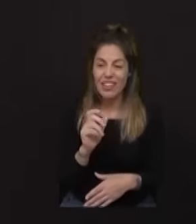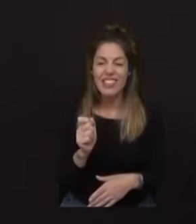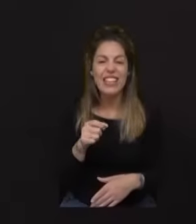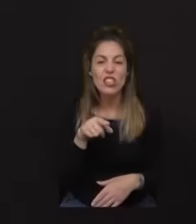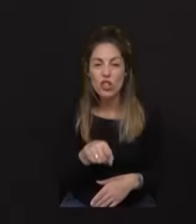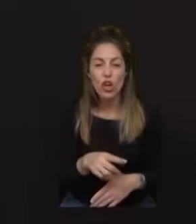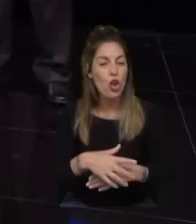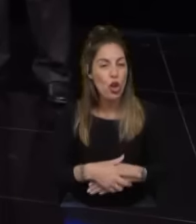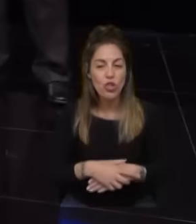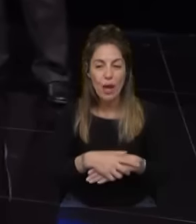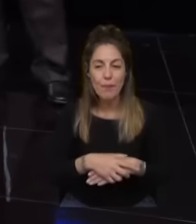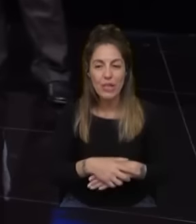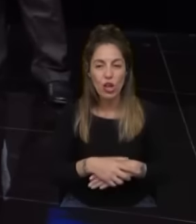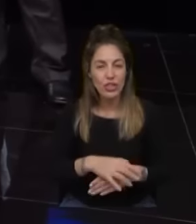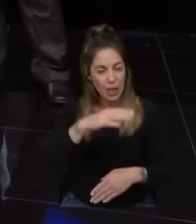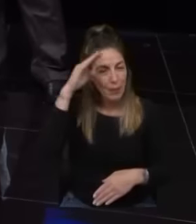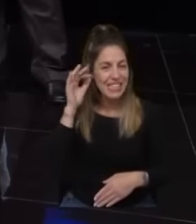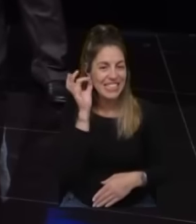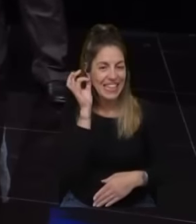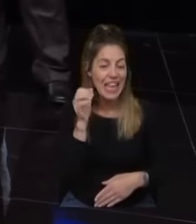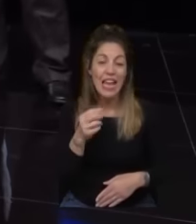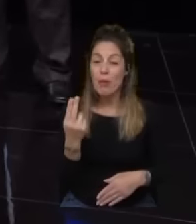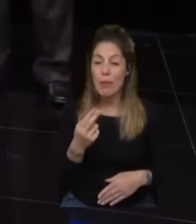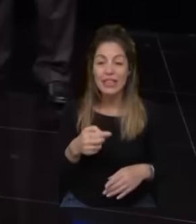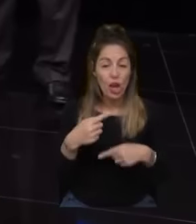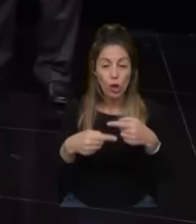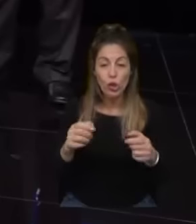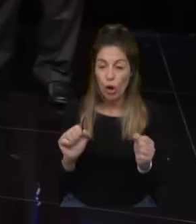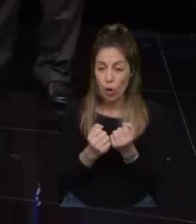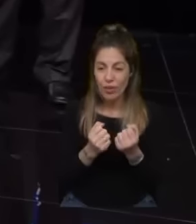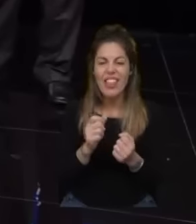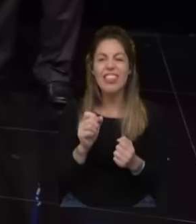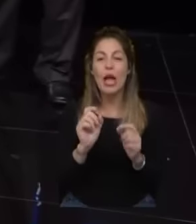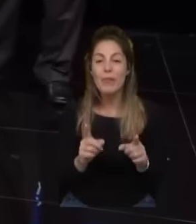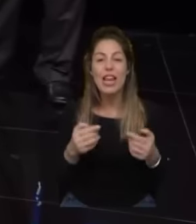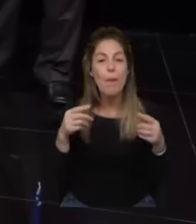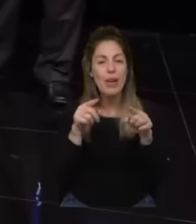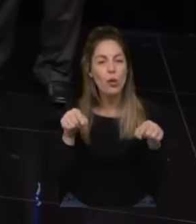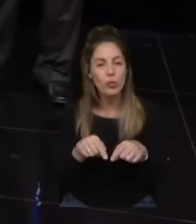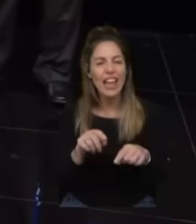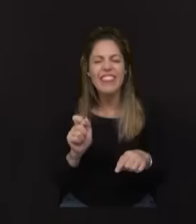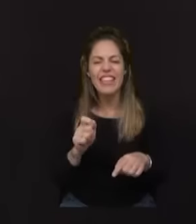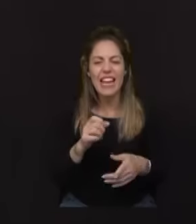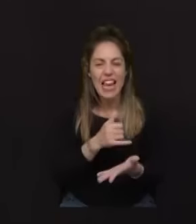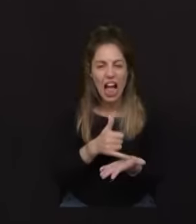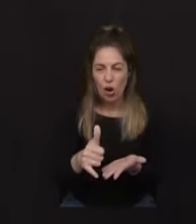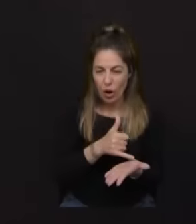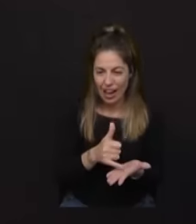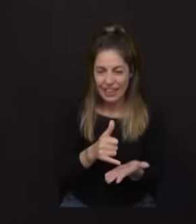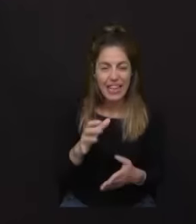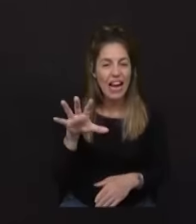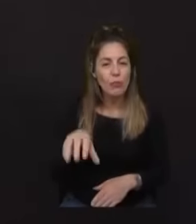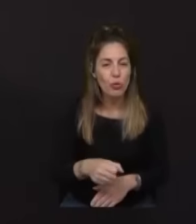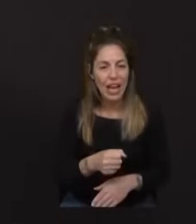son los amigos de Marcet que permiten que siga clandestino, es de quién era la droga, la cocaína, capturada en